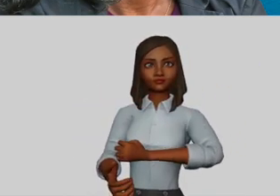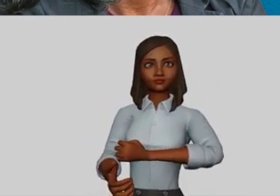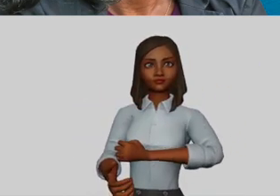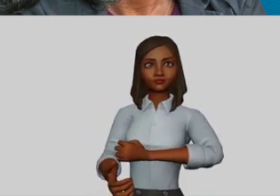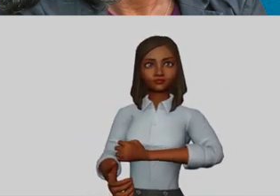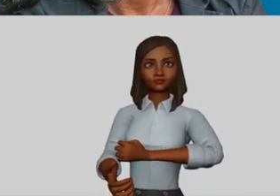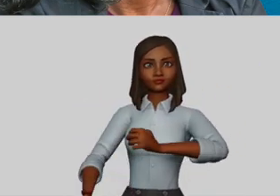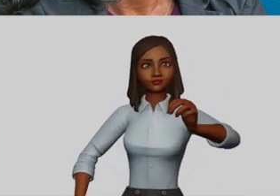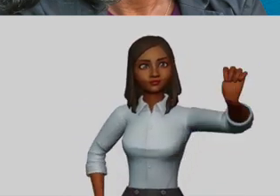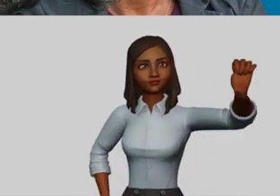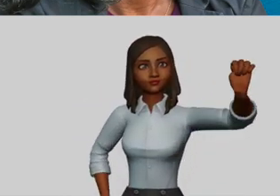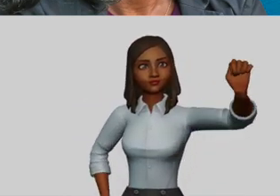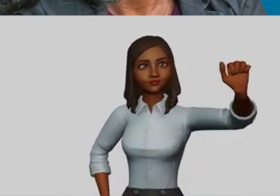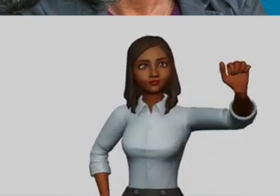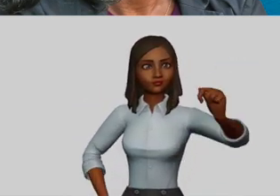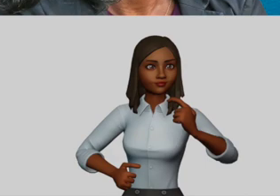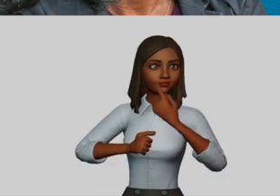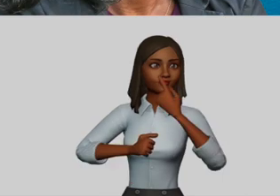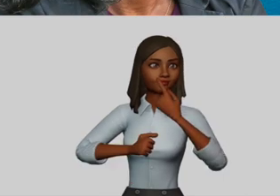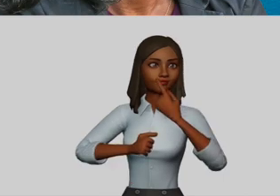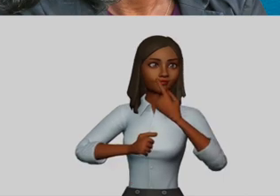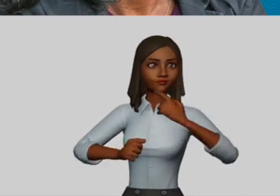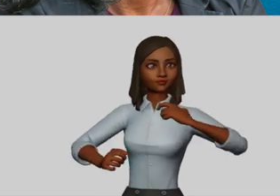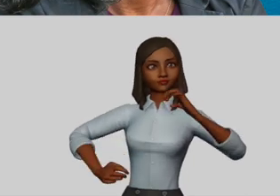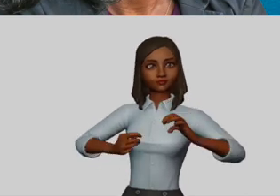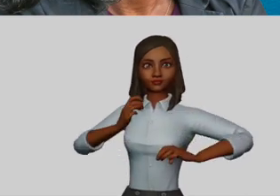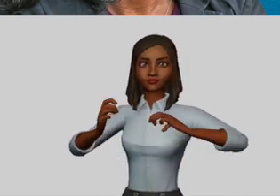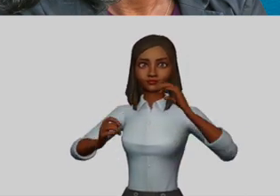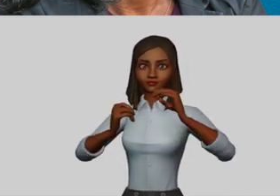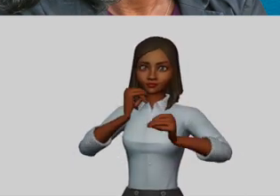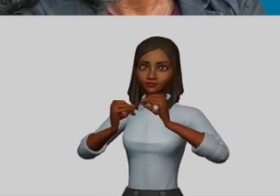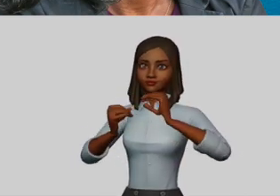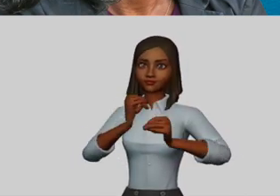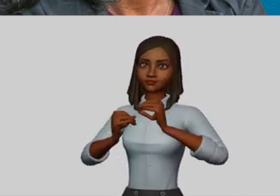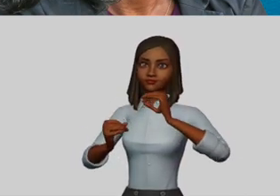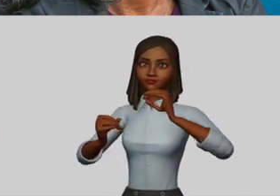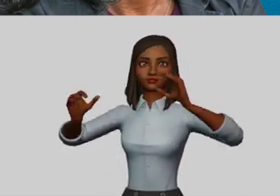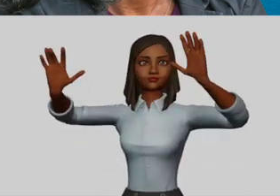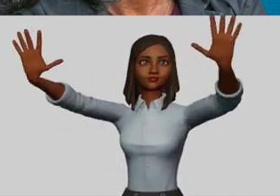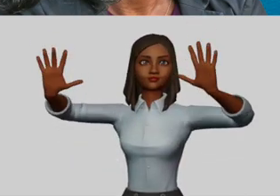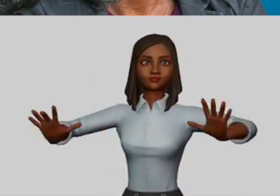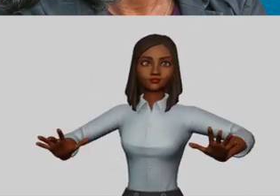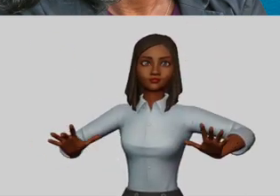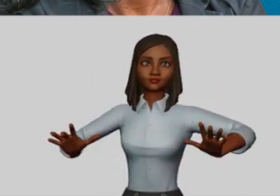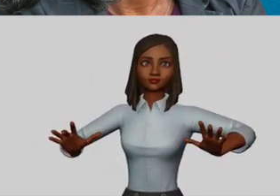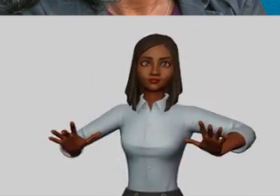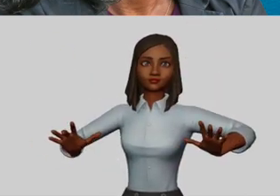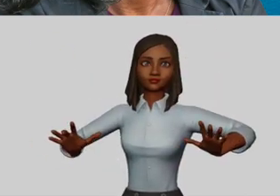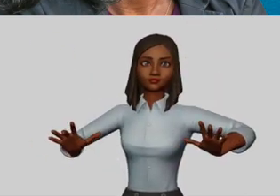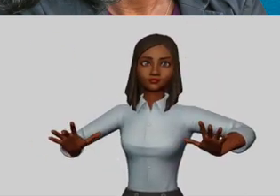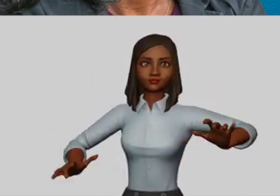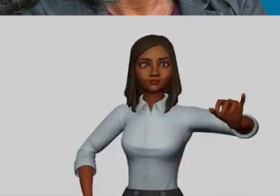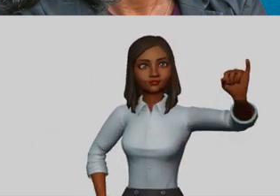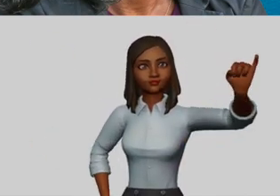los dos aquí. Tanto a Yamillet, que nos ha encantado tu historia, la verdad, tu energía.